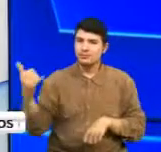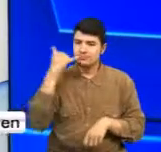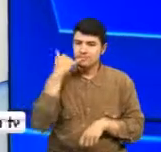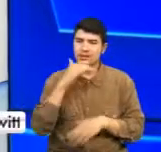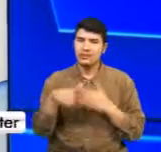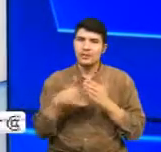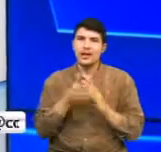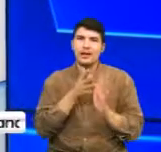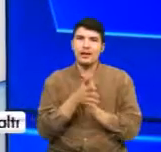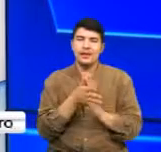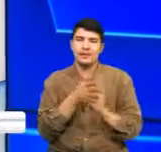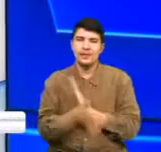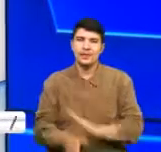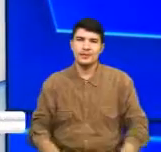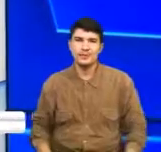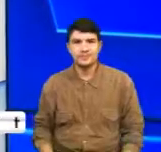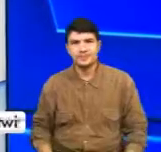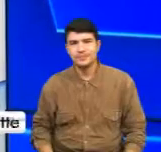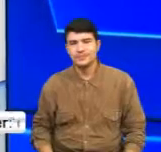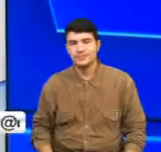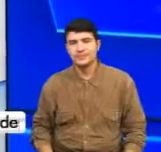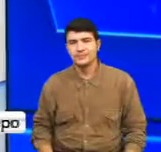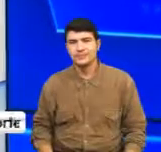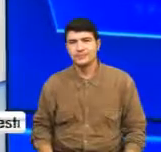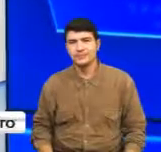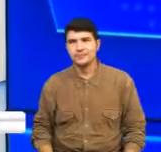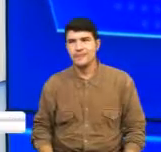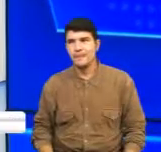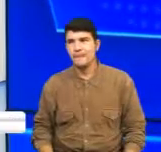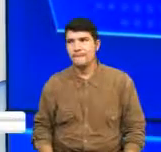toda esta información, todos estos acontecimientos que se vienen presentando.